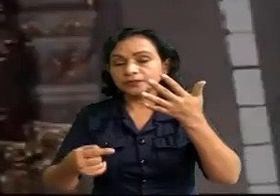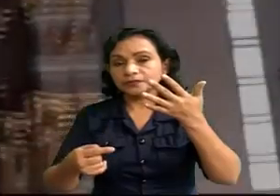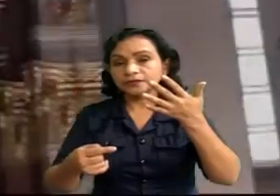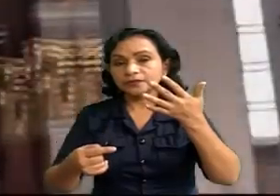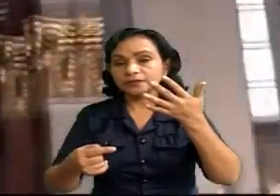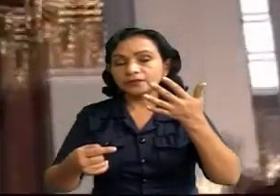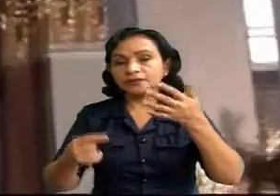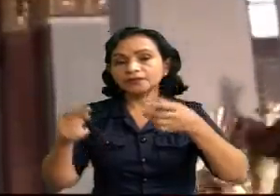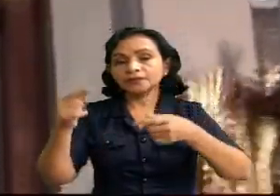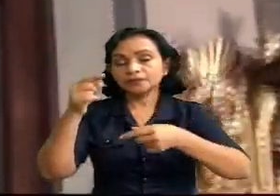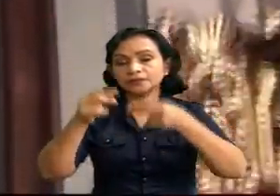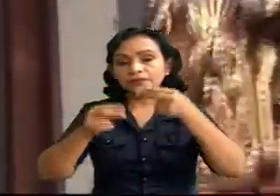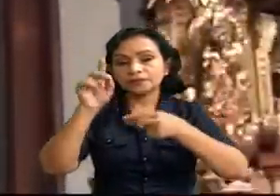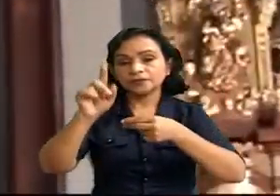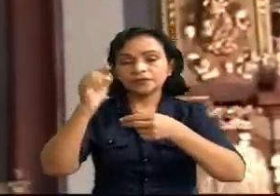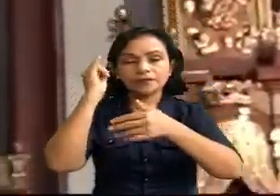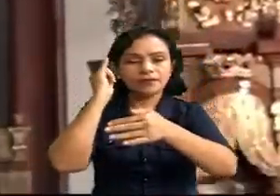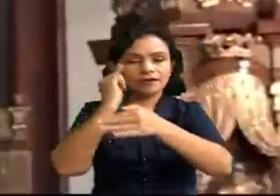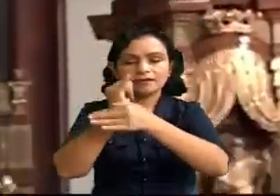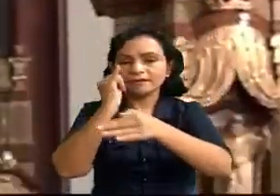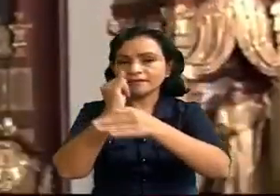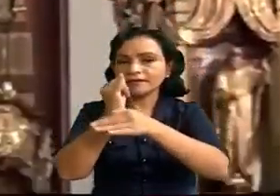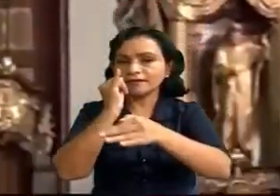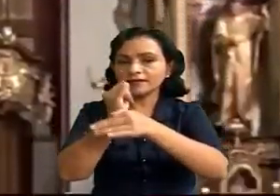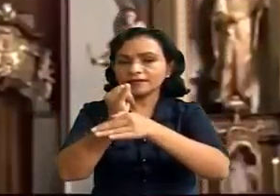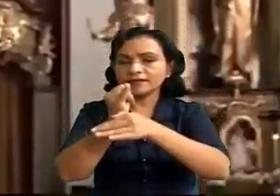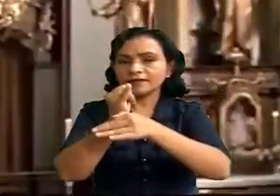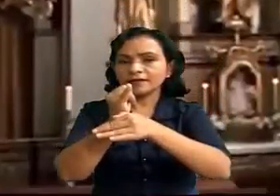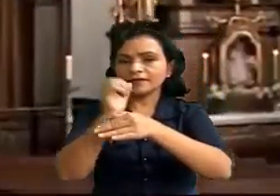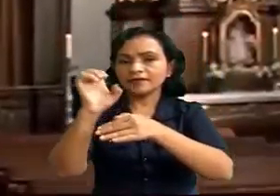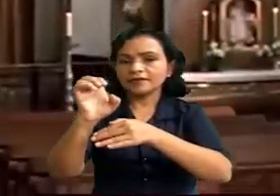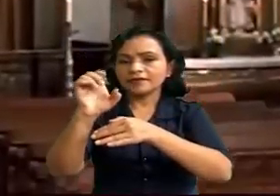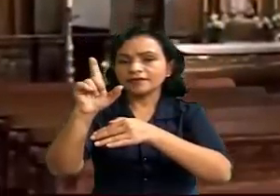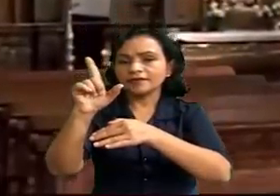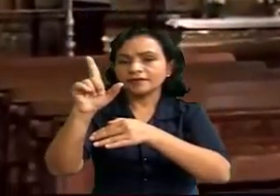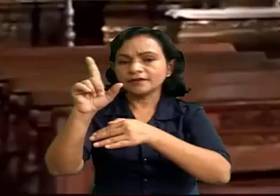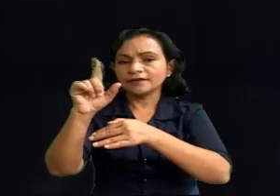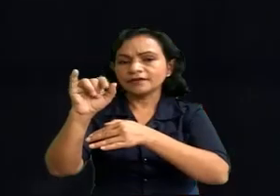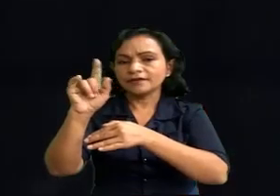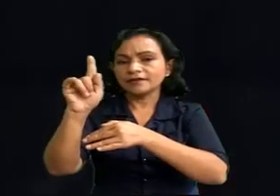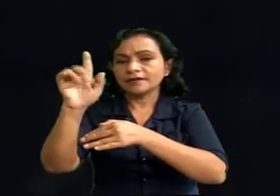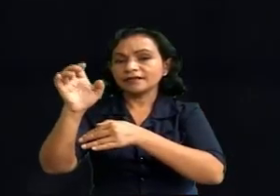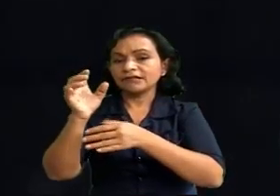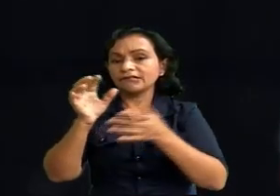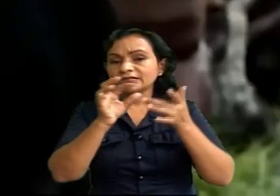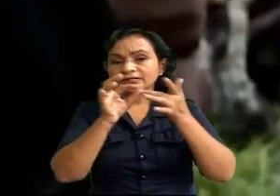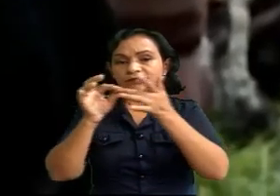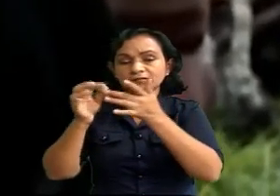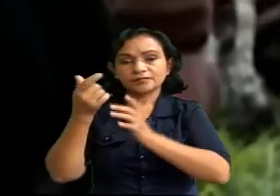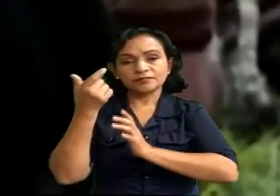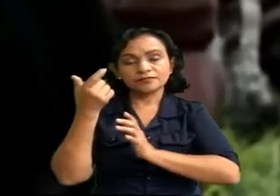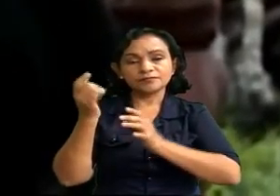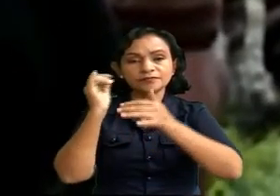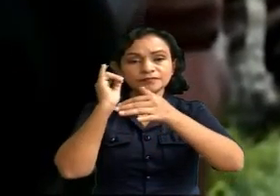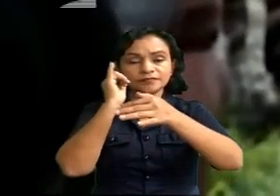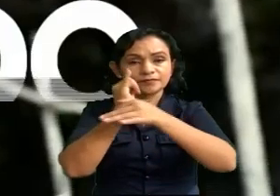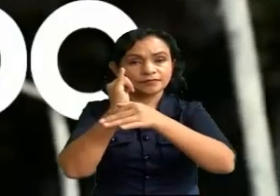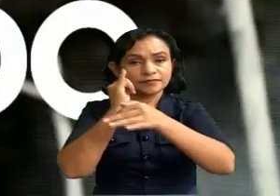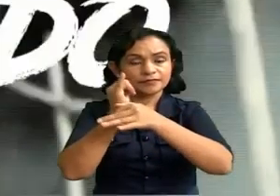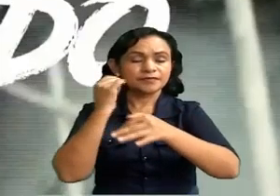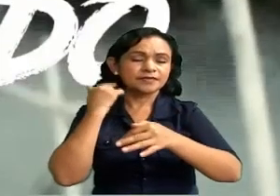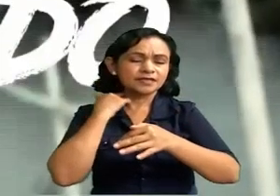Una de ellas, la iglesia, la élite católica, con algunas excepciones, siempre